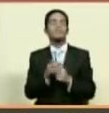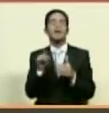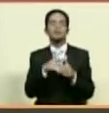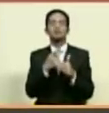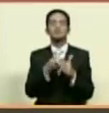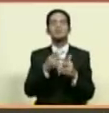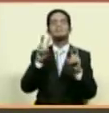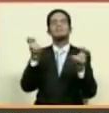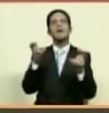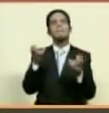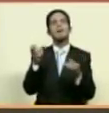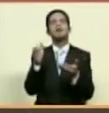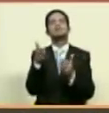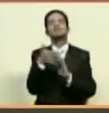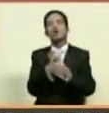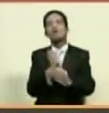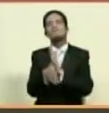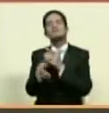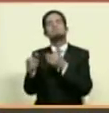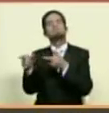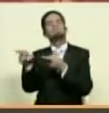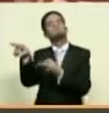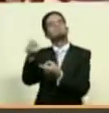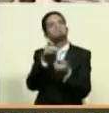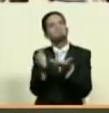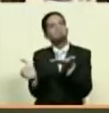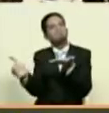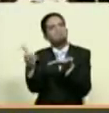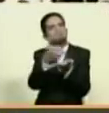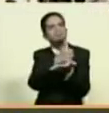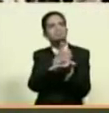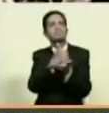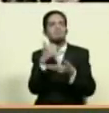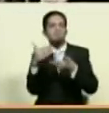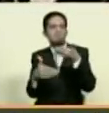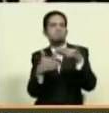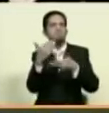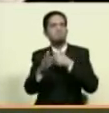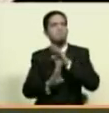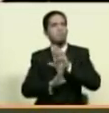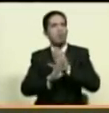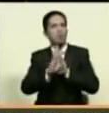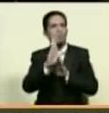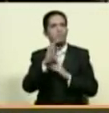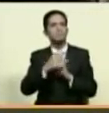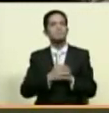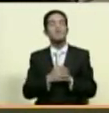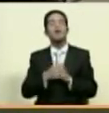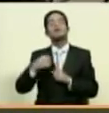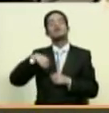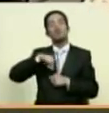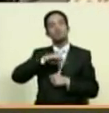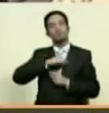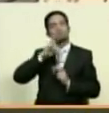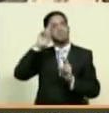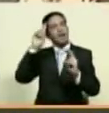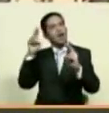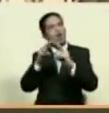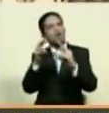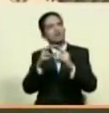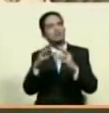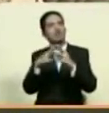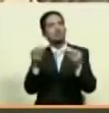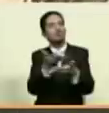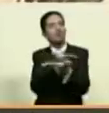la recaudación tributaria avanza satisfactoriamente y queremos hacer un reconocimiento a todos los